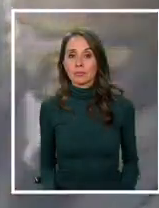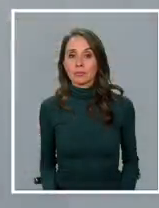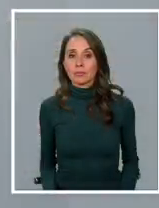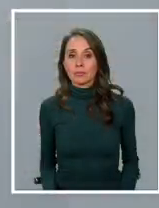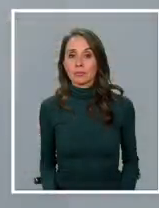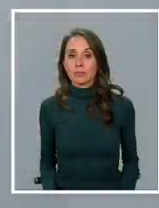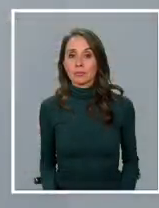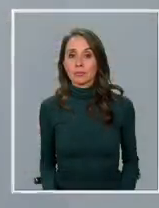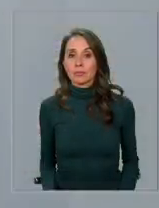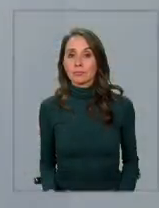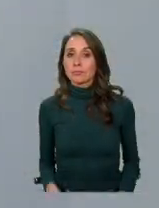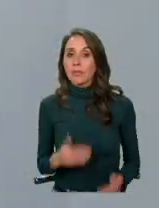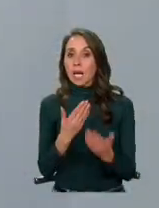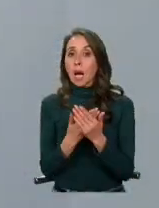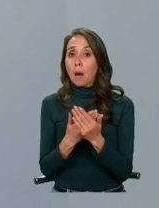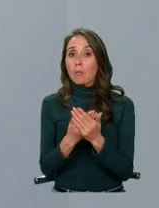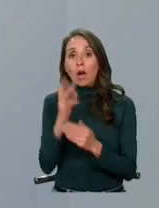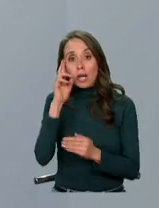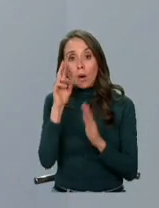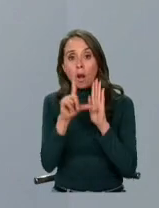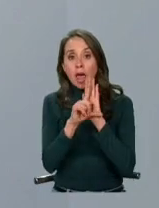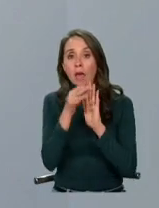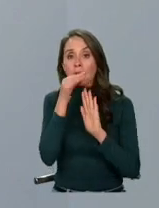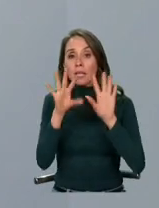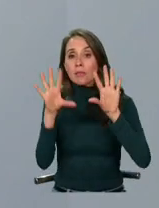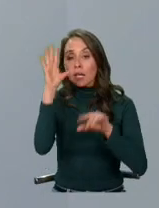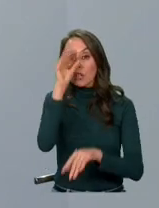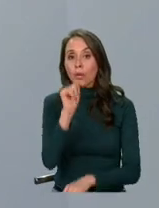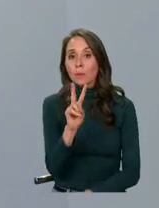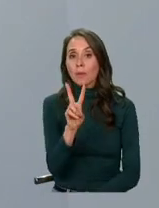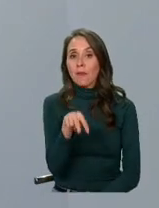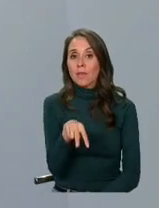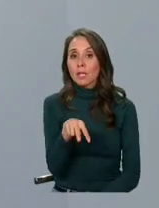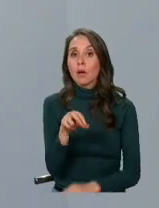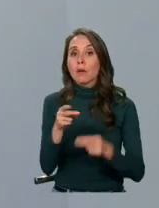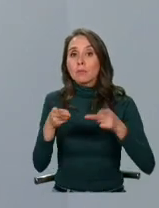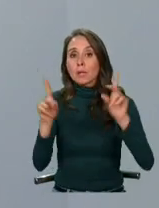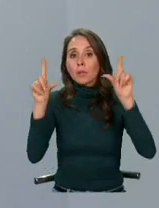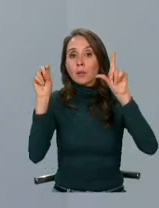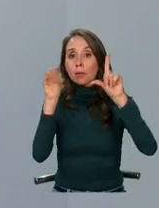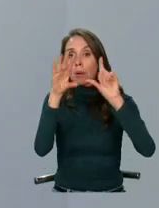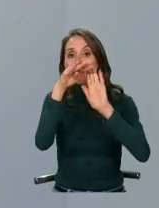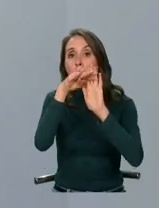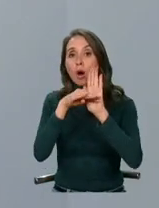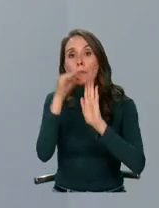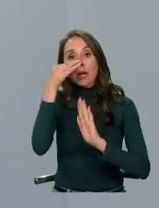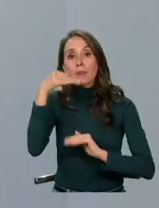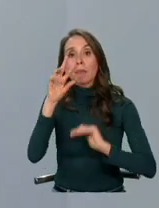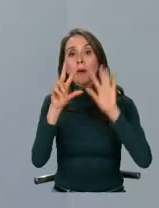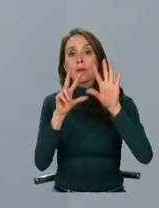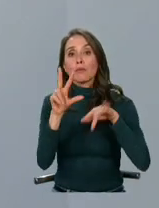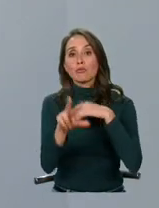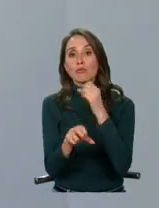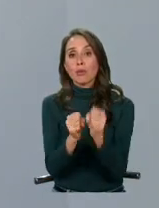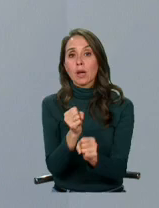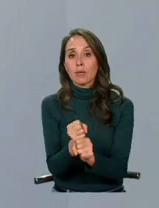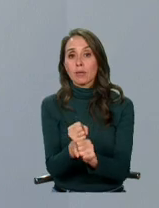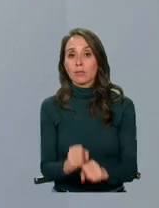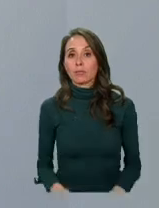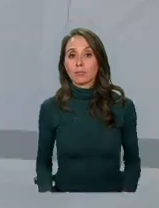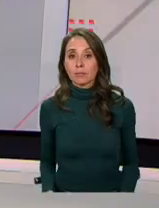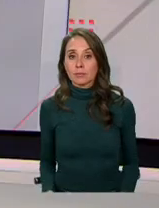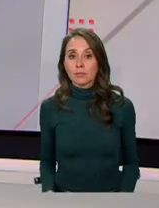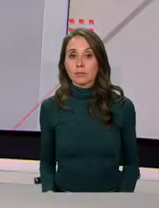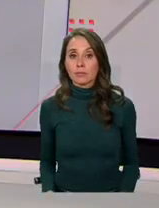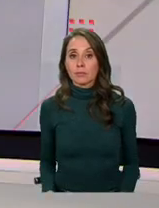país bien pues aprovechamos de recordarle que a partir de las 22 horas televisión Nacional de chile está autorizada para transmitir programas para mayores de 18